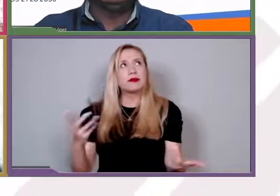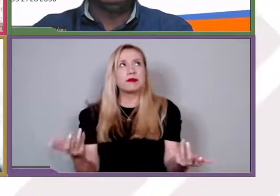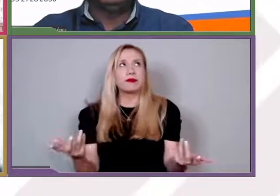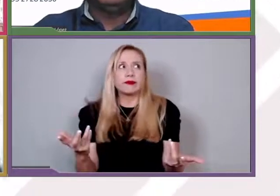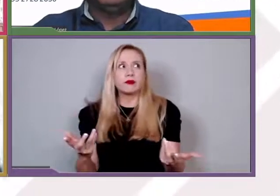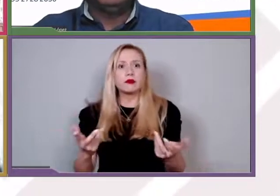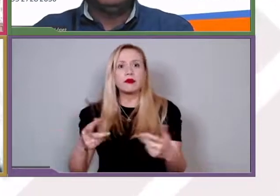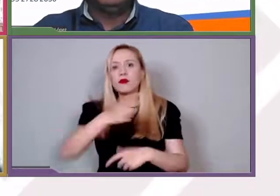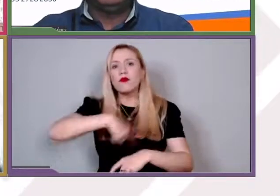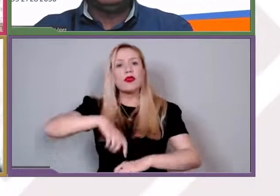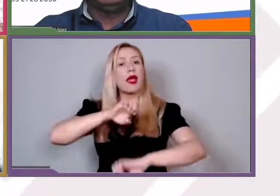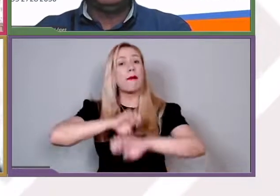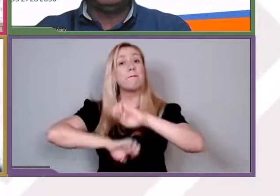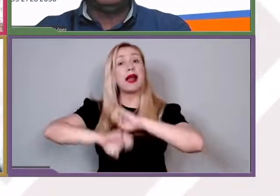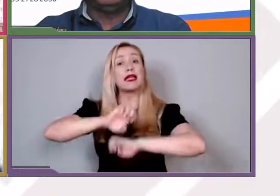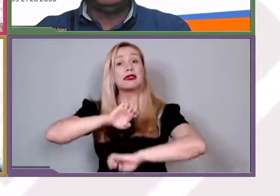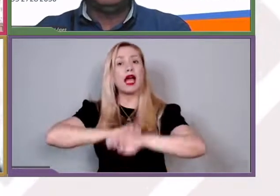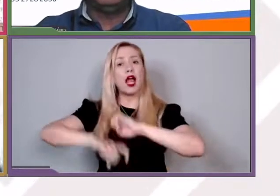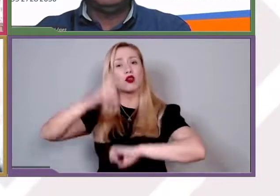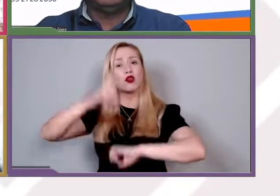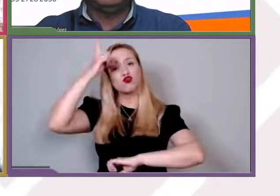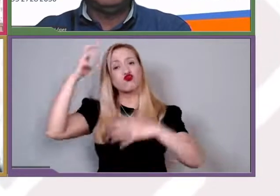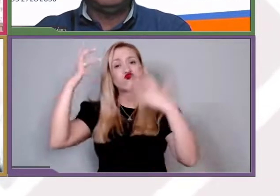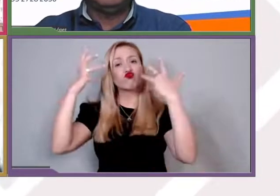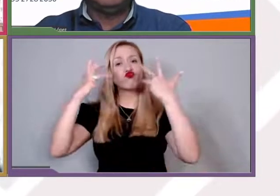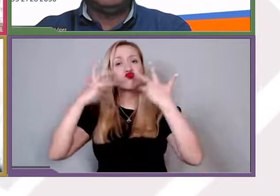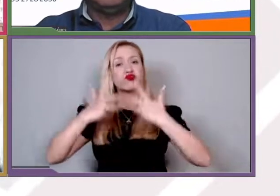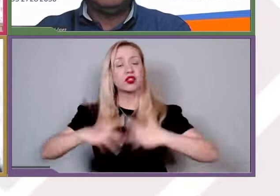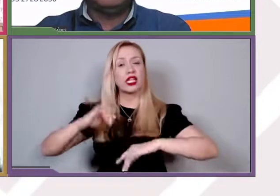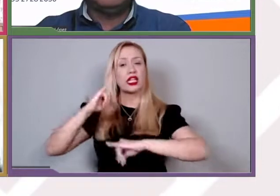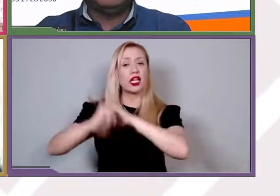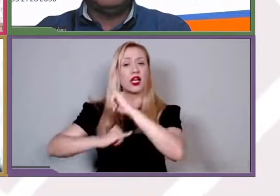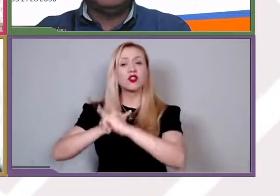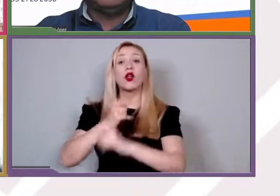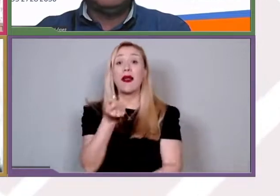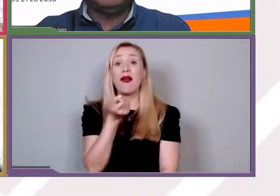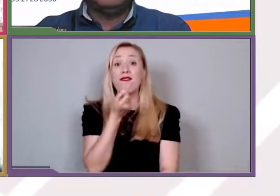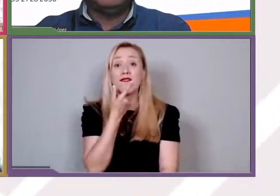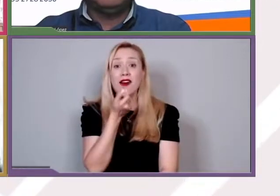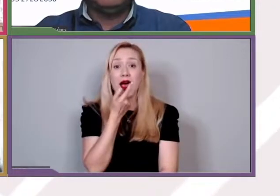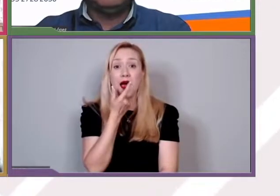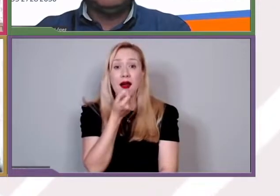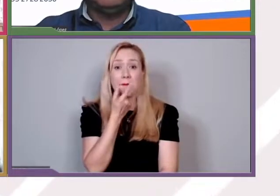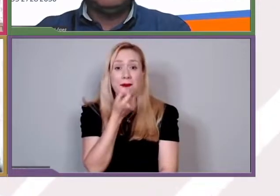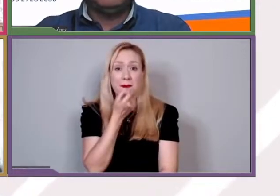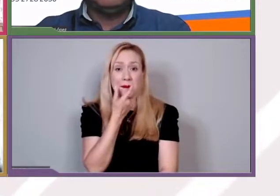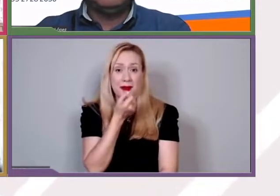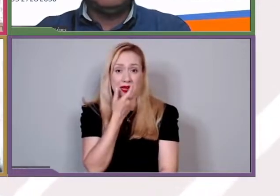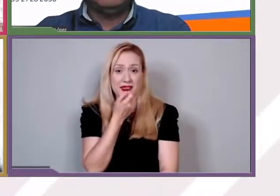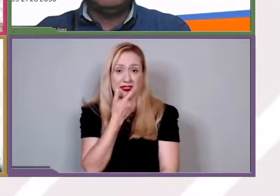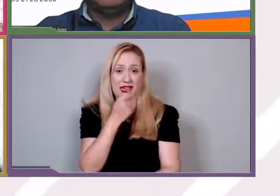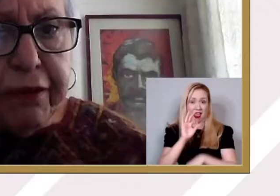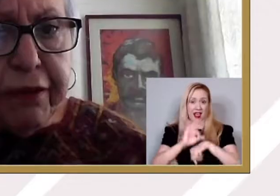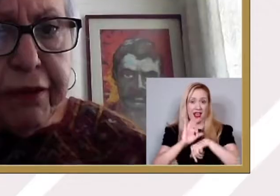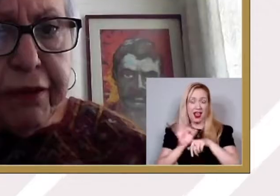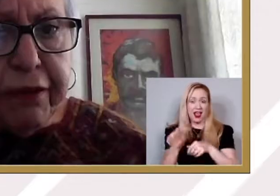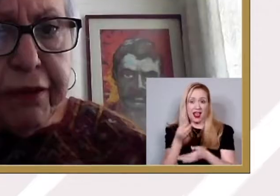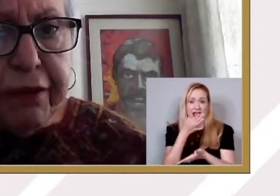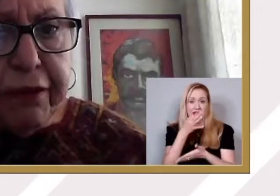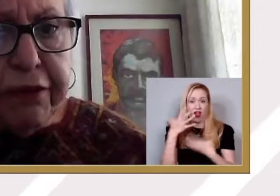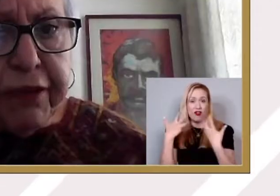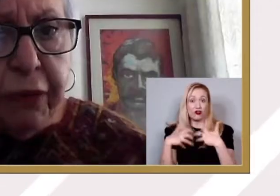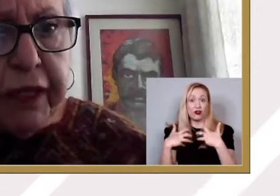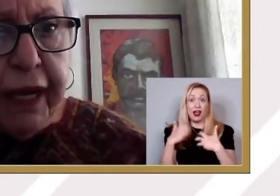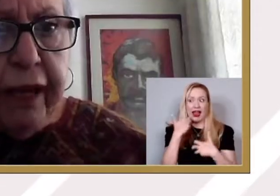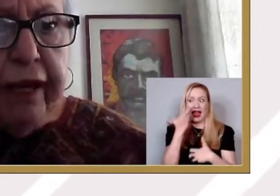los empresarios internacionales de la industria farmacéutica están queriendo aprovechar, porque